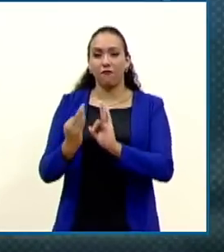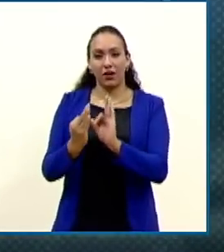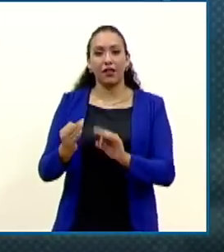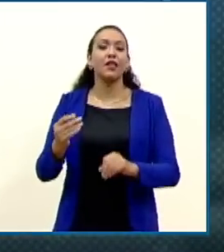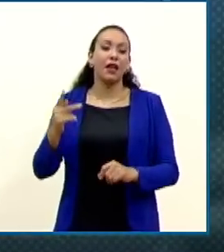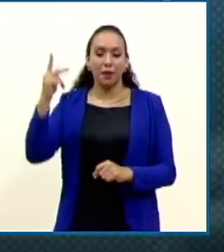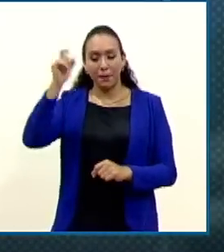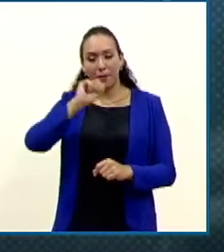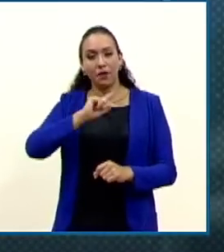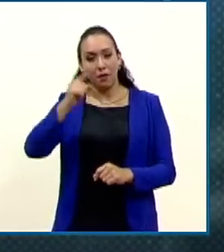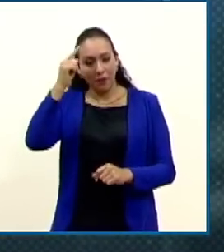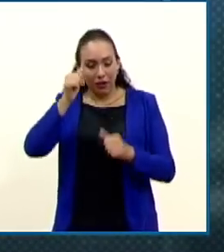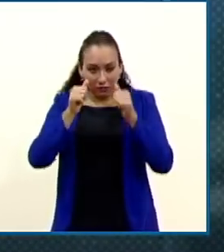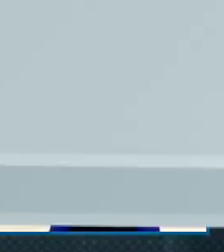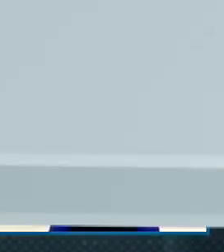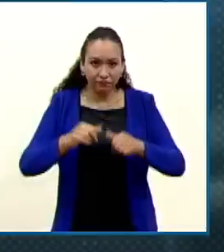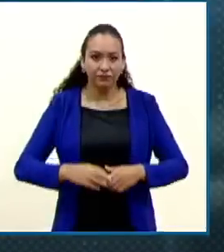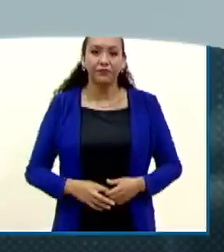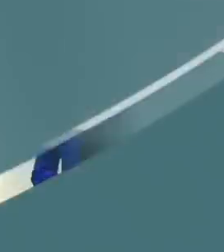capacitado.